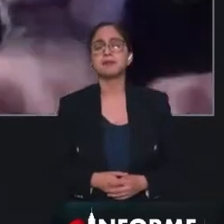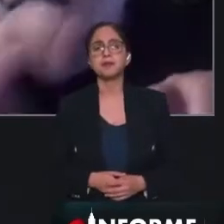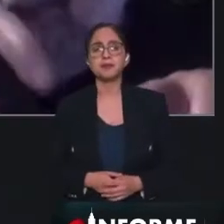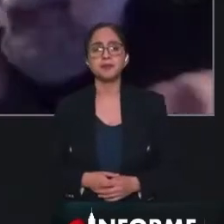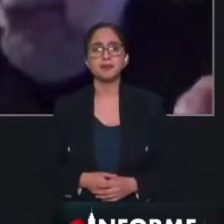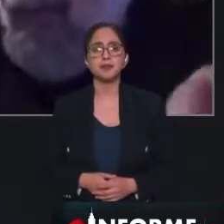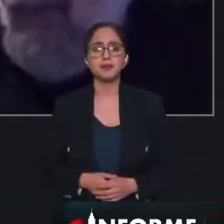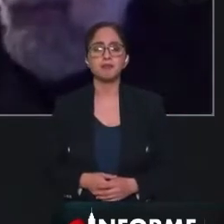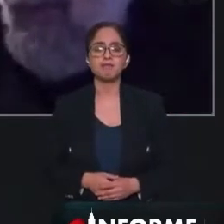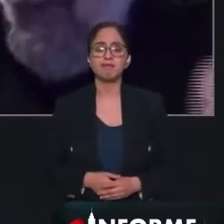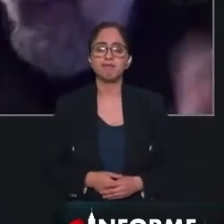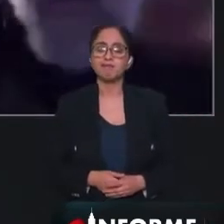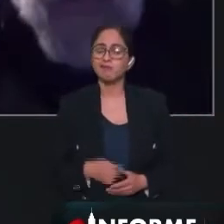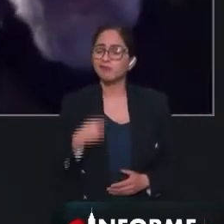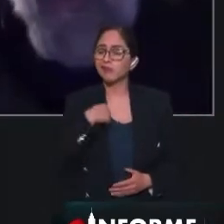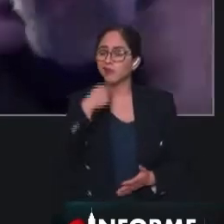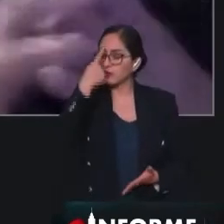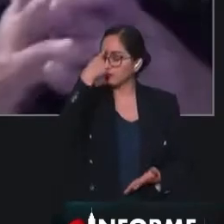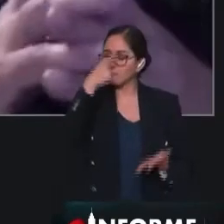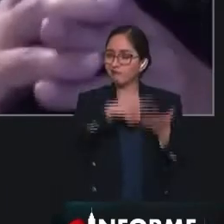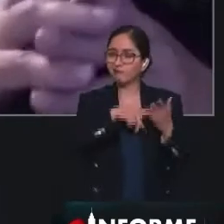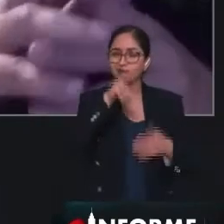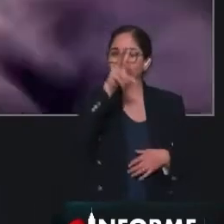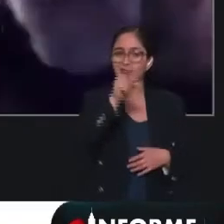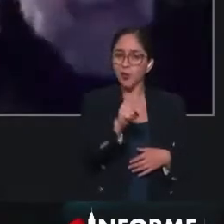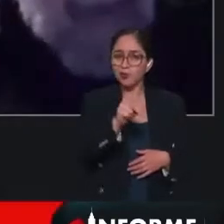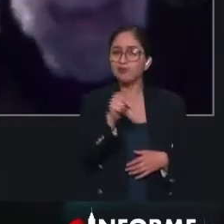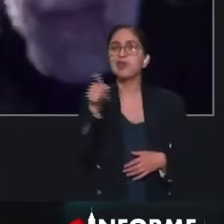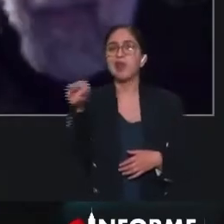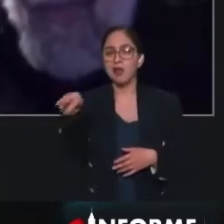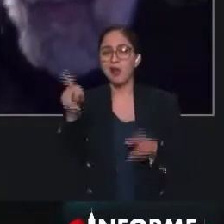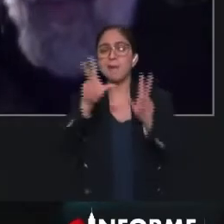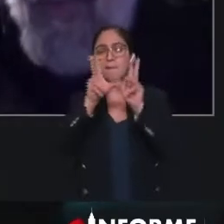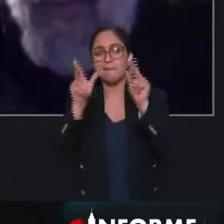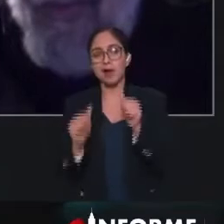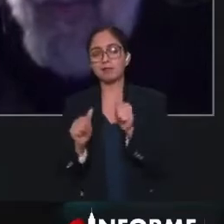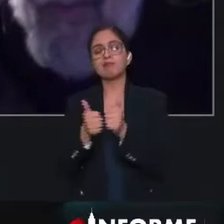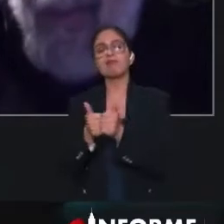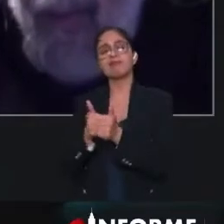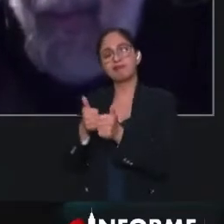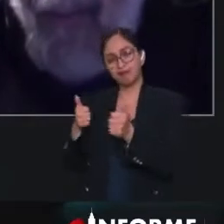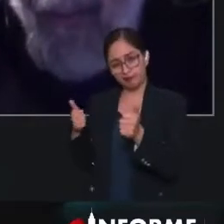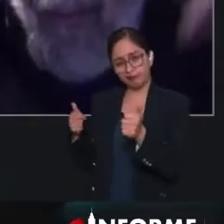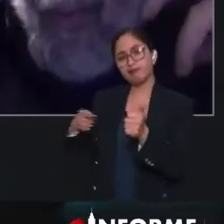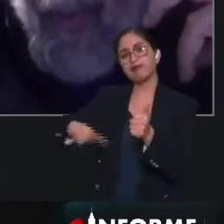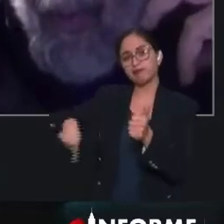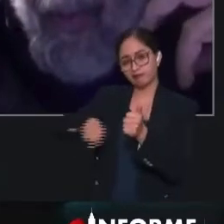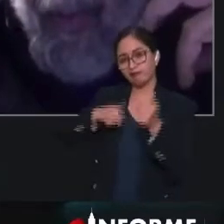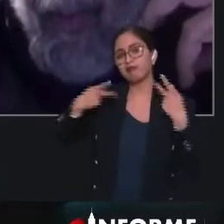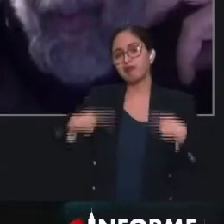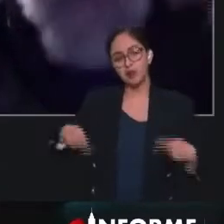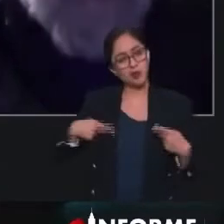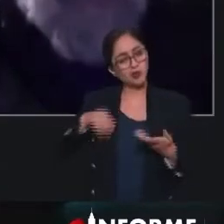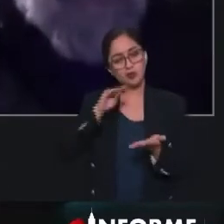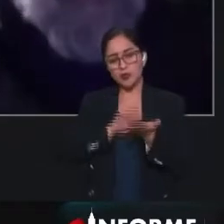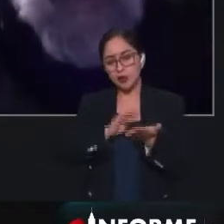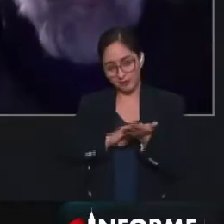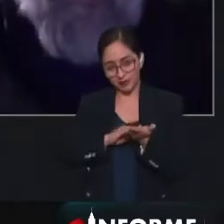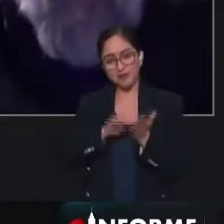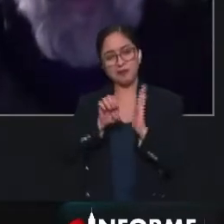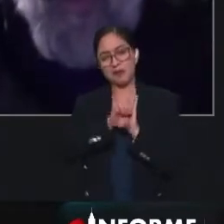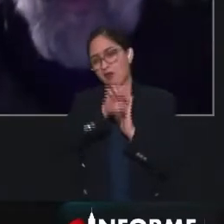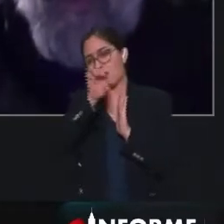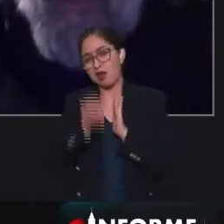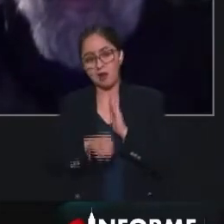Estamos atorados, mira, el hecho mismo de la consulta, que se va a llevar a cabo el 1 de agosto, pero la